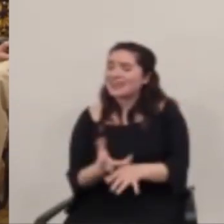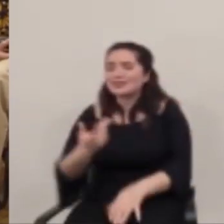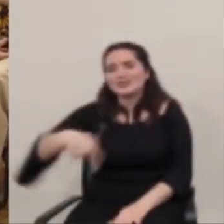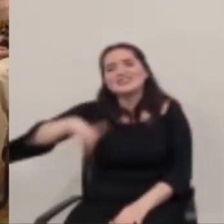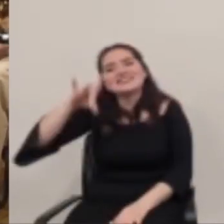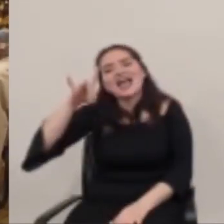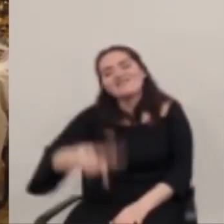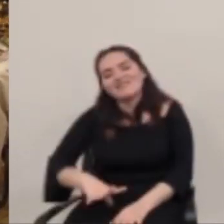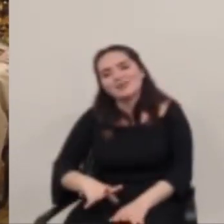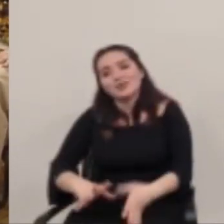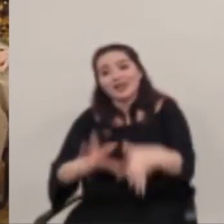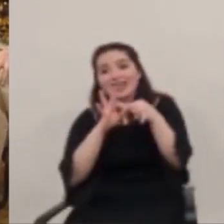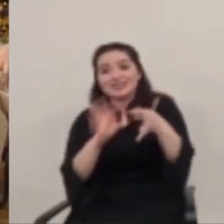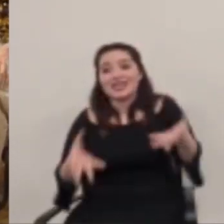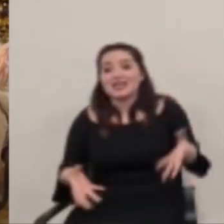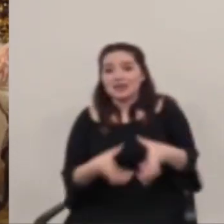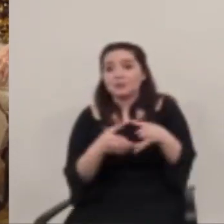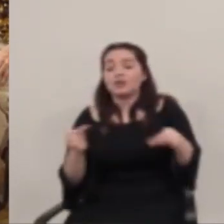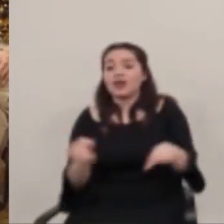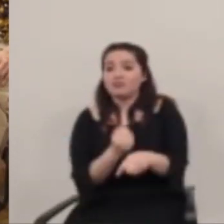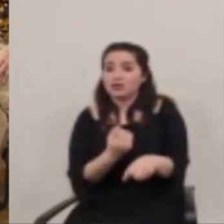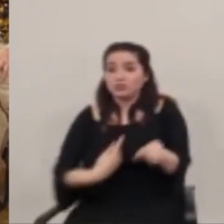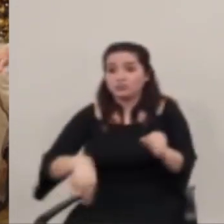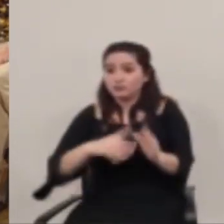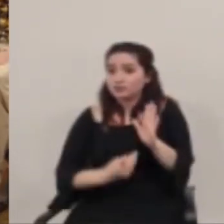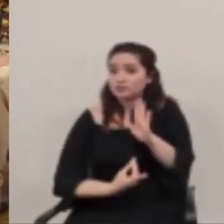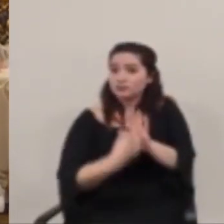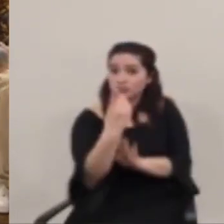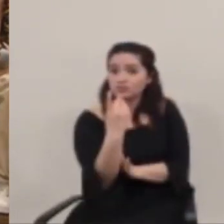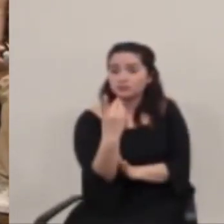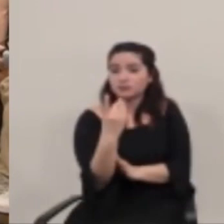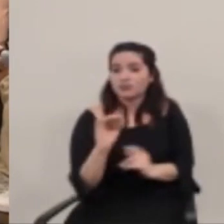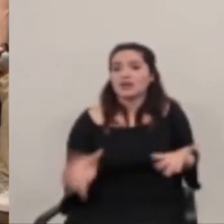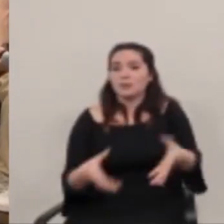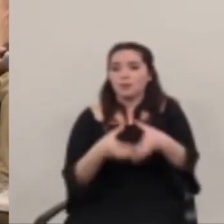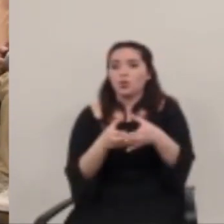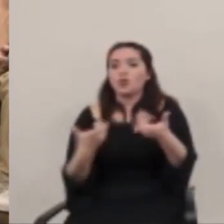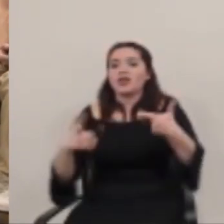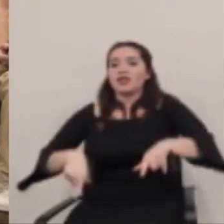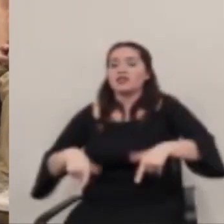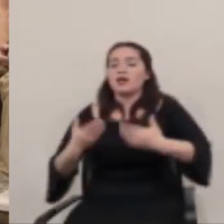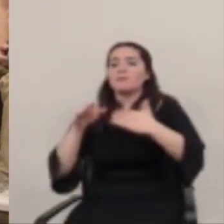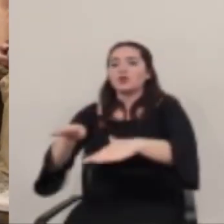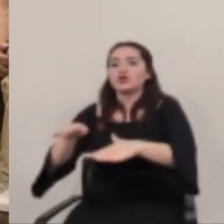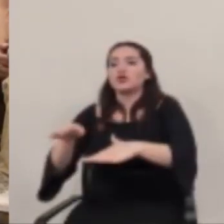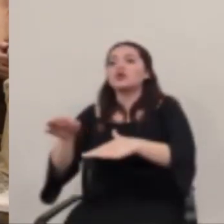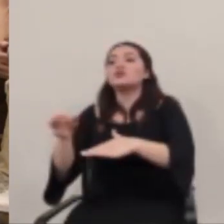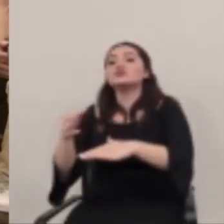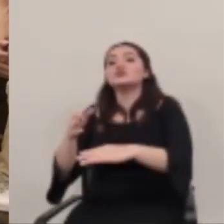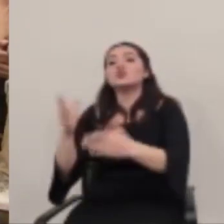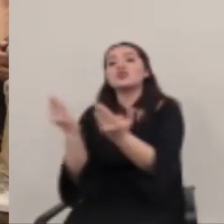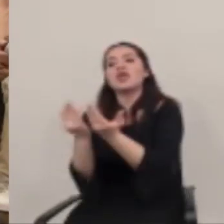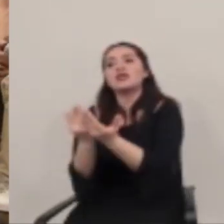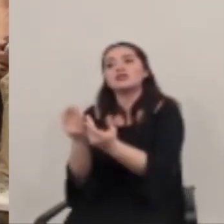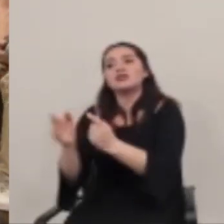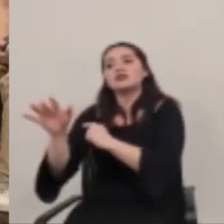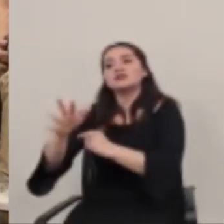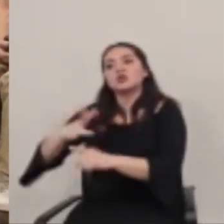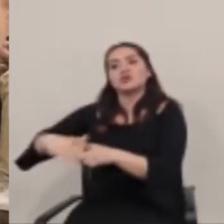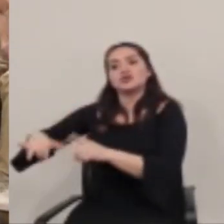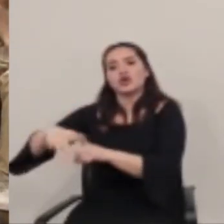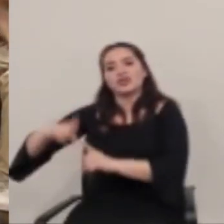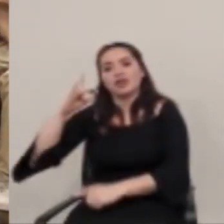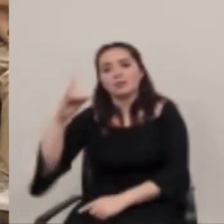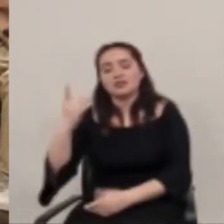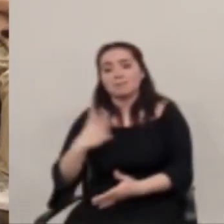sabemos, gracias al equipo, al trabajo que hemos desarrollado con el equipo de la Unidad de Apoyo a Estudiantes en Situación de Discapacidad, mis colegas Rocío Quesada y Javier